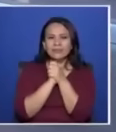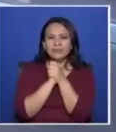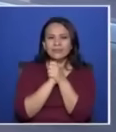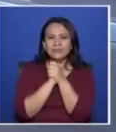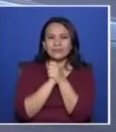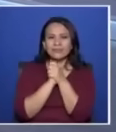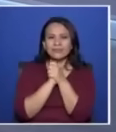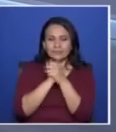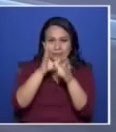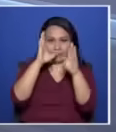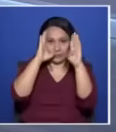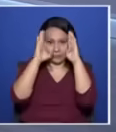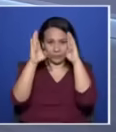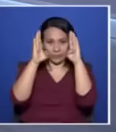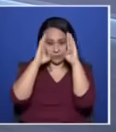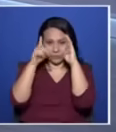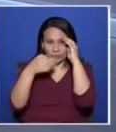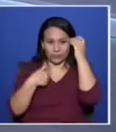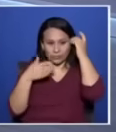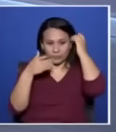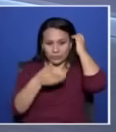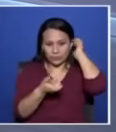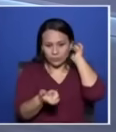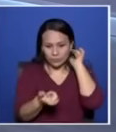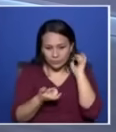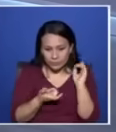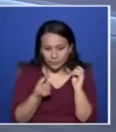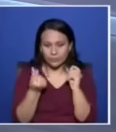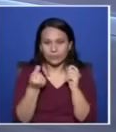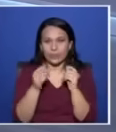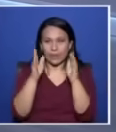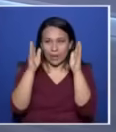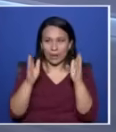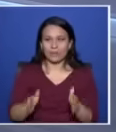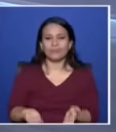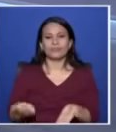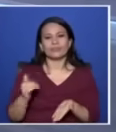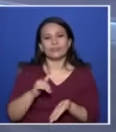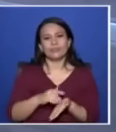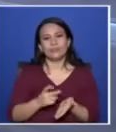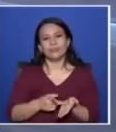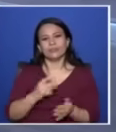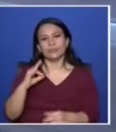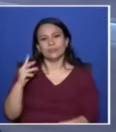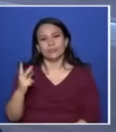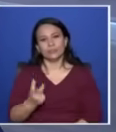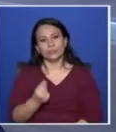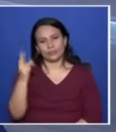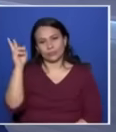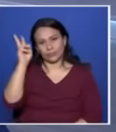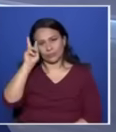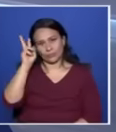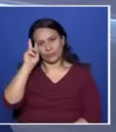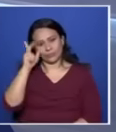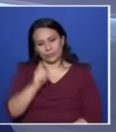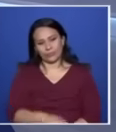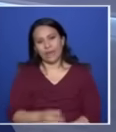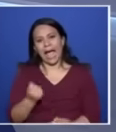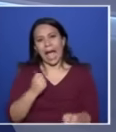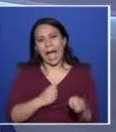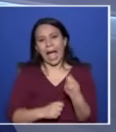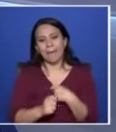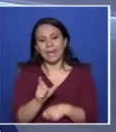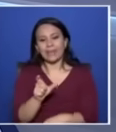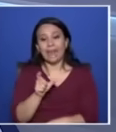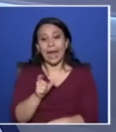Y muchísima atención si va a retirar dinero de cajeros, porque nuevamente los delincuentes están robando bajo la modalidad del cambiazo.